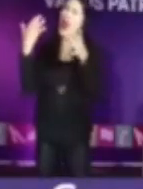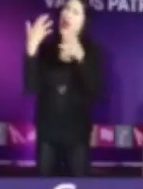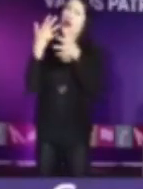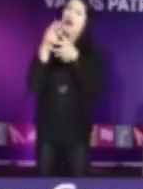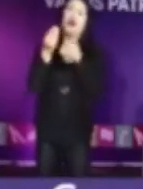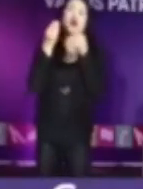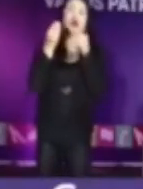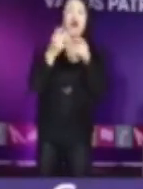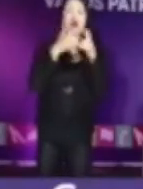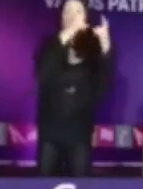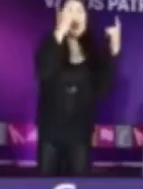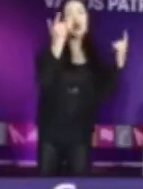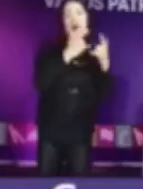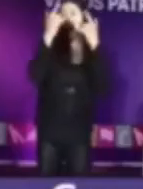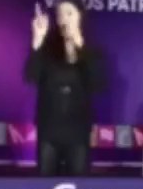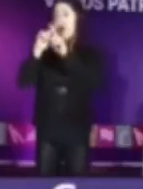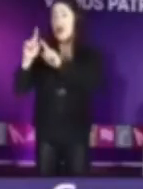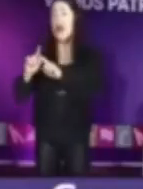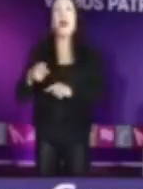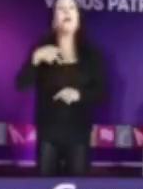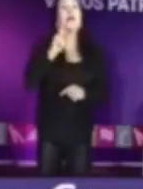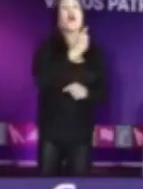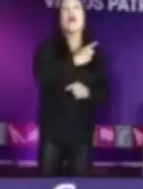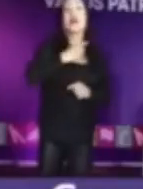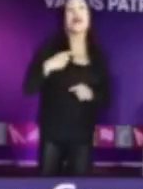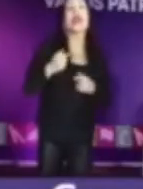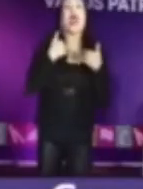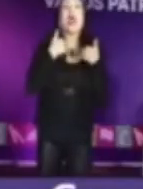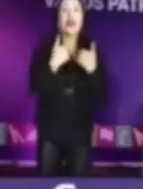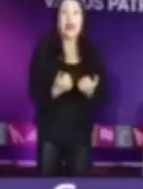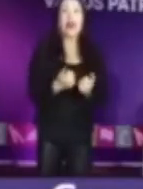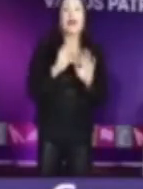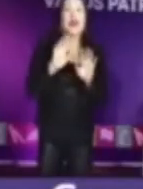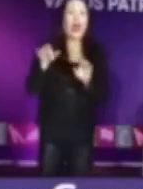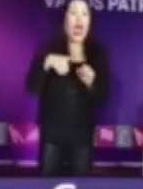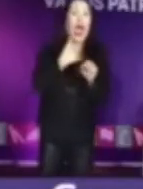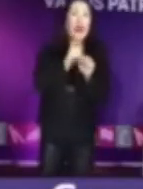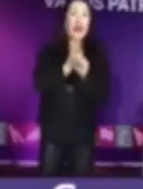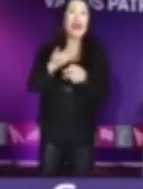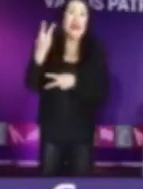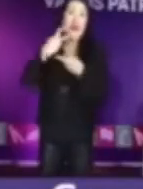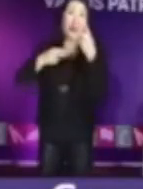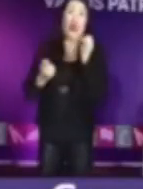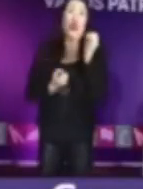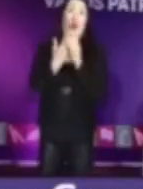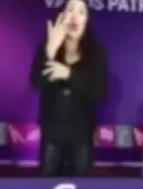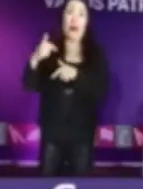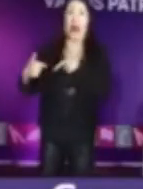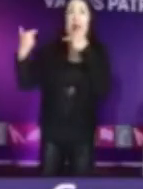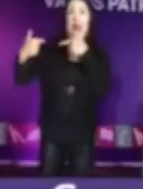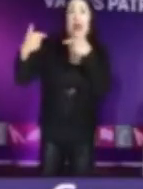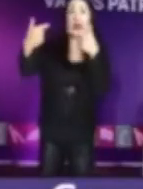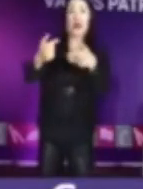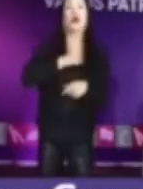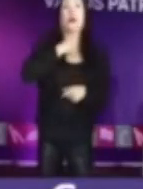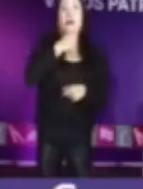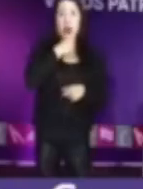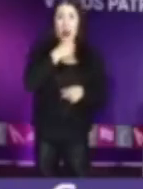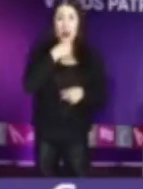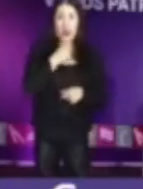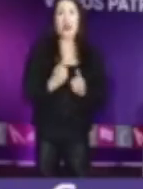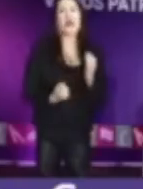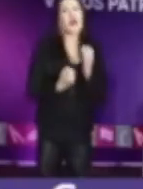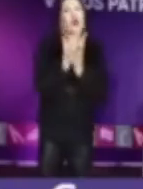muchas historias, pero tenemos que entender que ya viene detrás de nosotros una nueva generación que